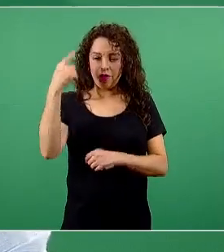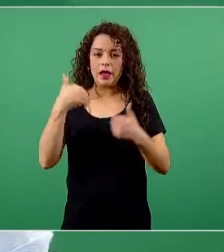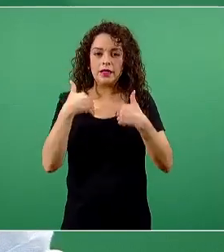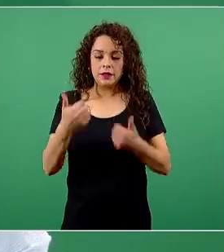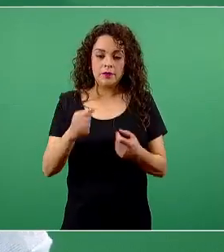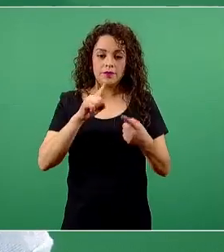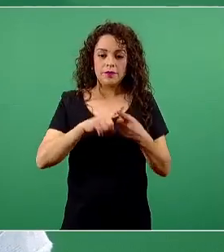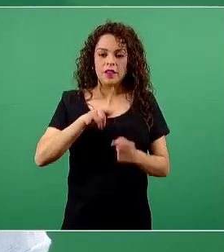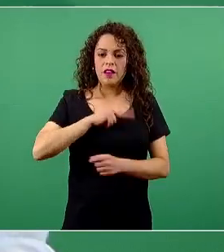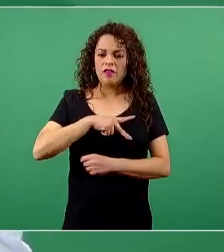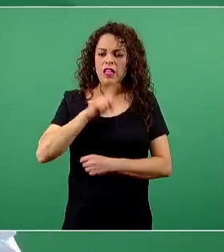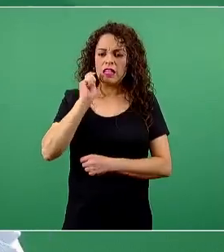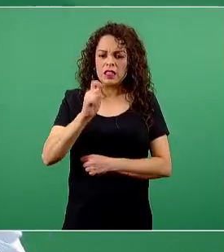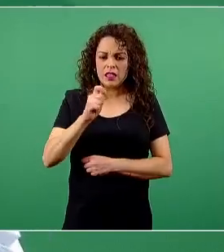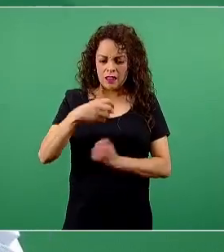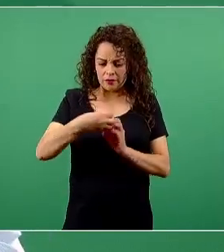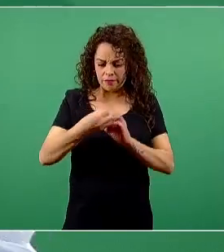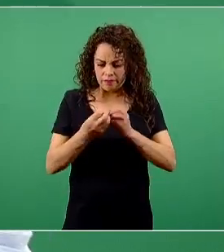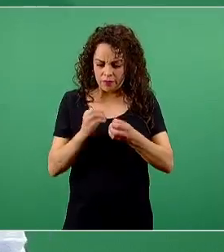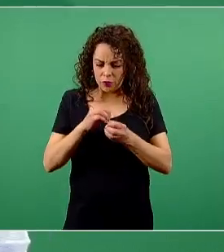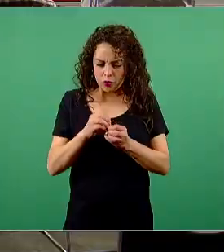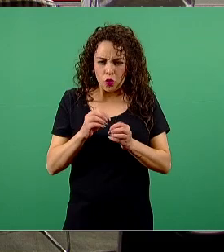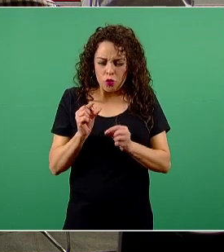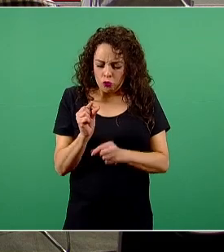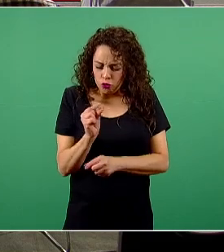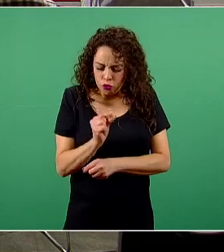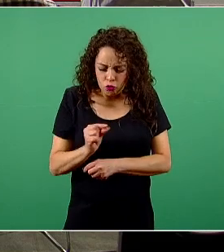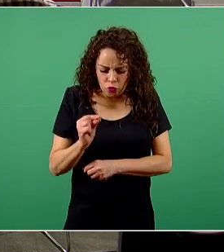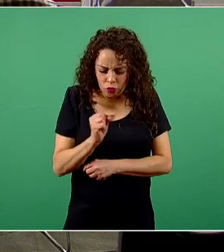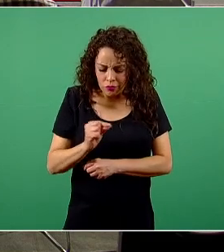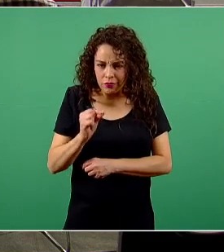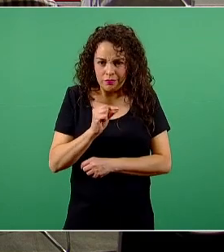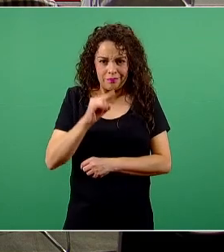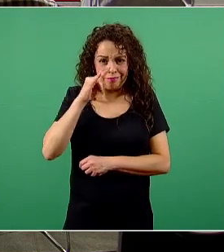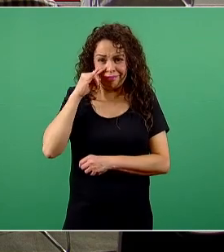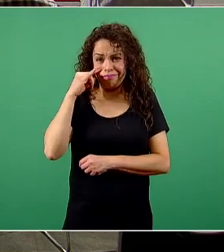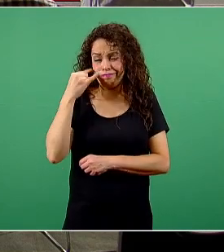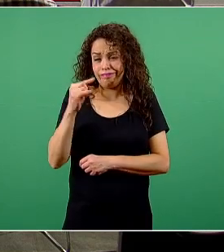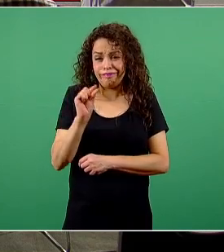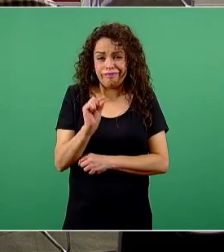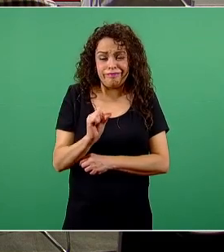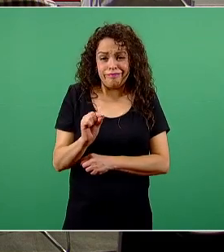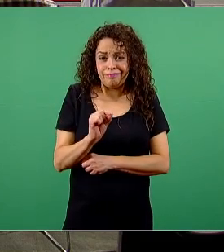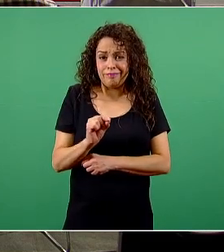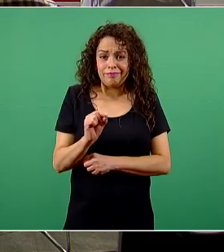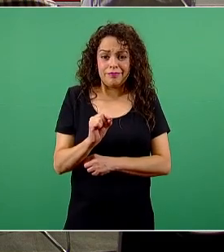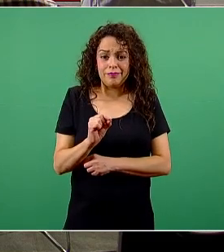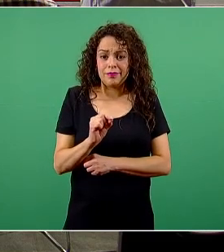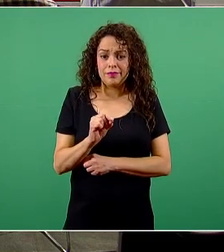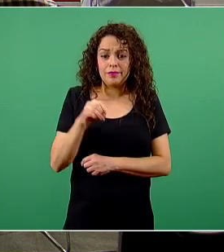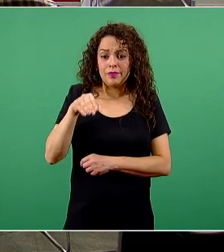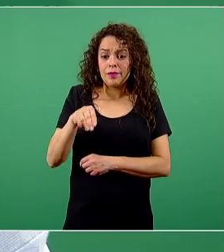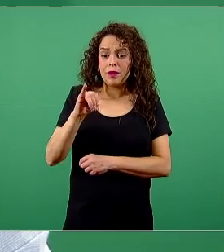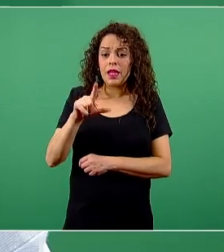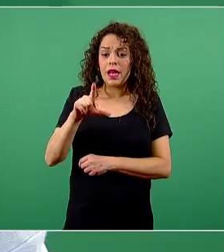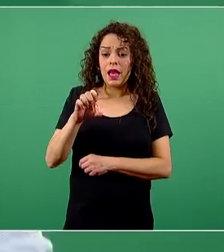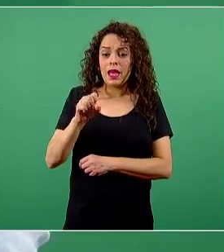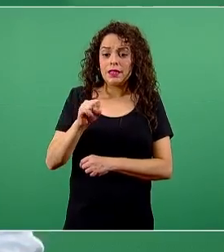partícula biológica, desde luego microscópica, muy microscópica, mide pocos milésimas